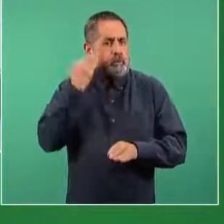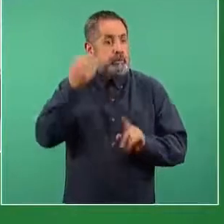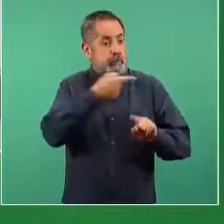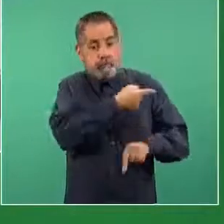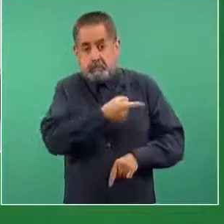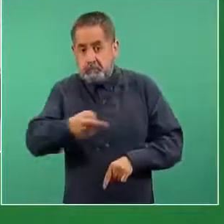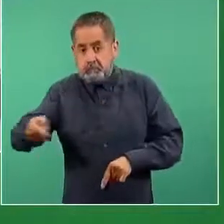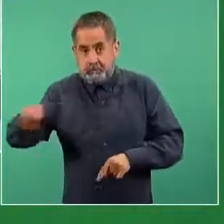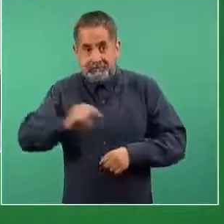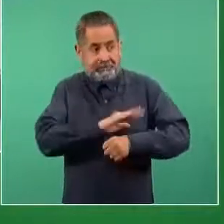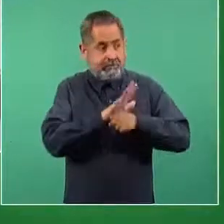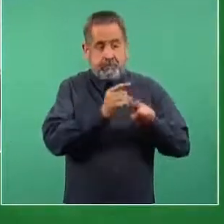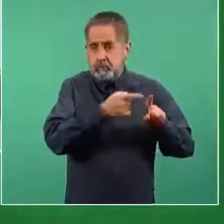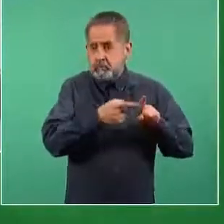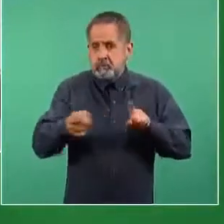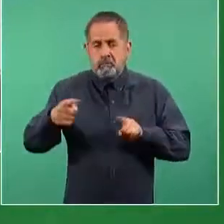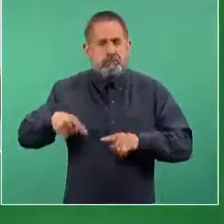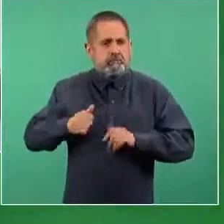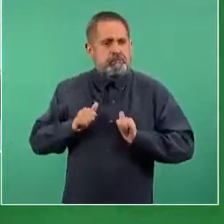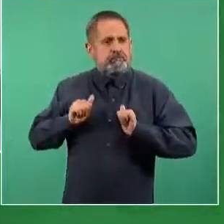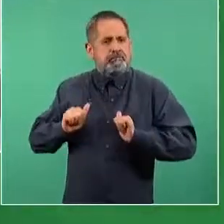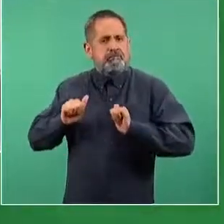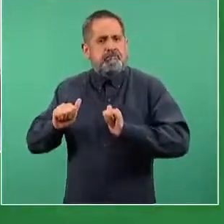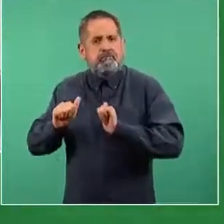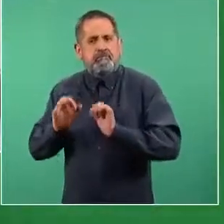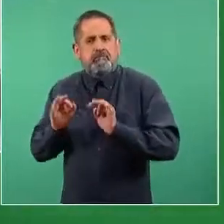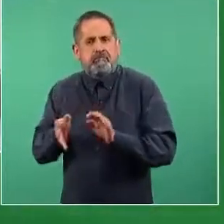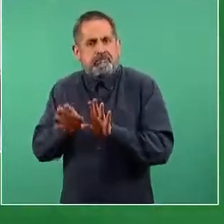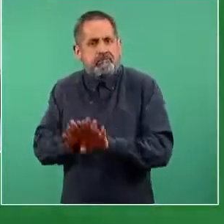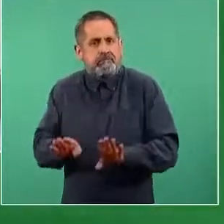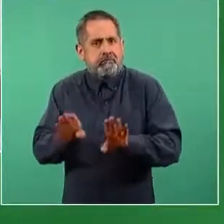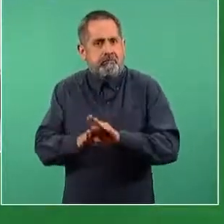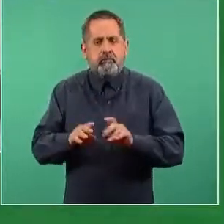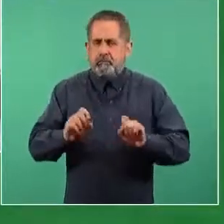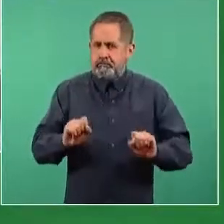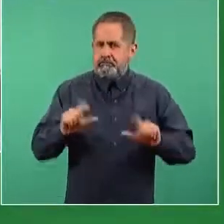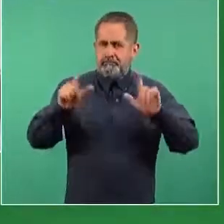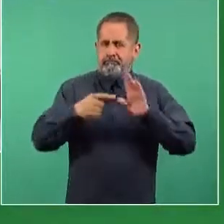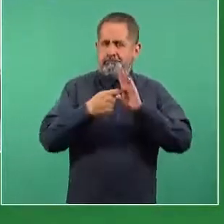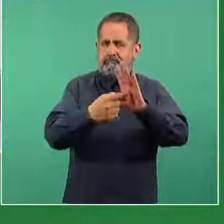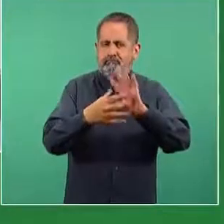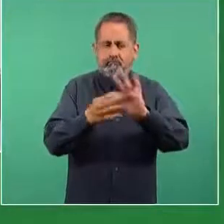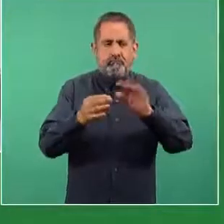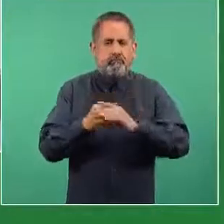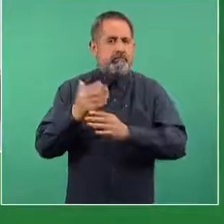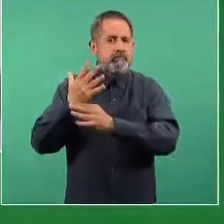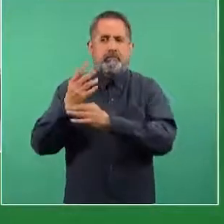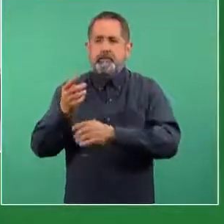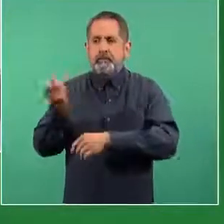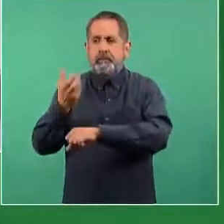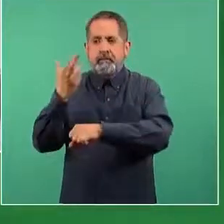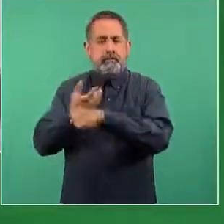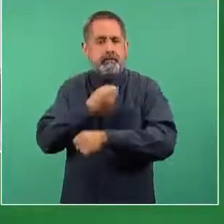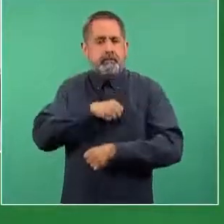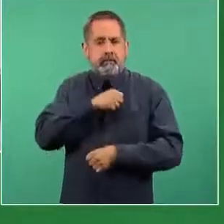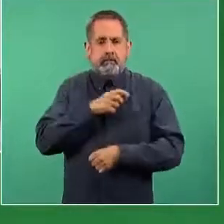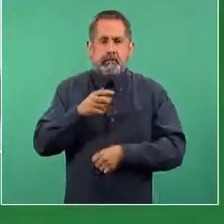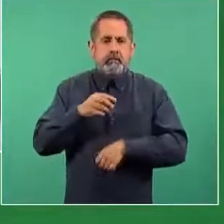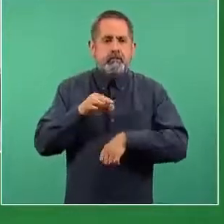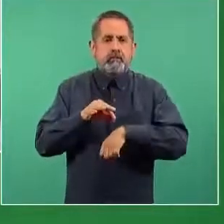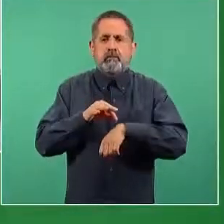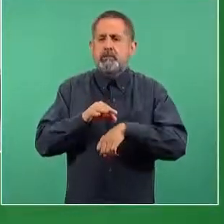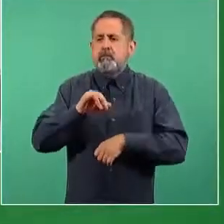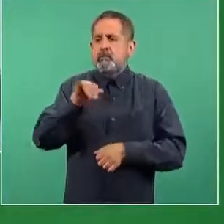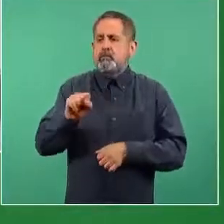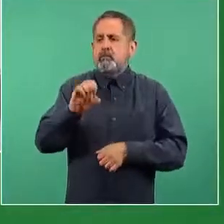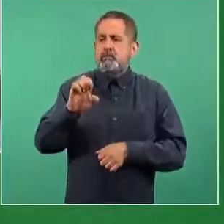periodo de la pandemia por COVID-19. Esta presentación la hago a nombre del secretario de Salud, el doctor José Luis